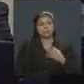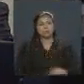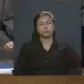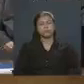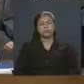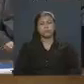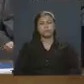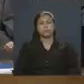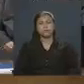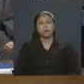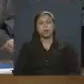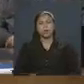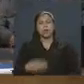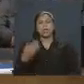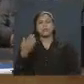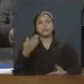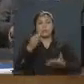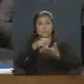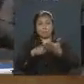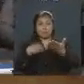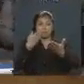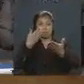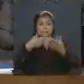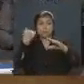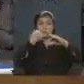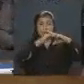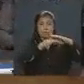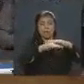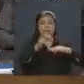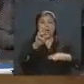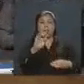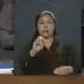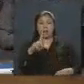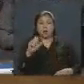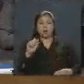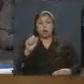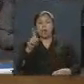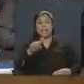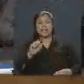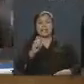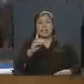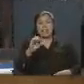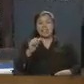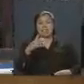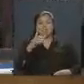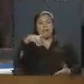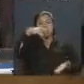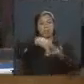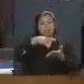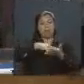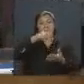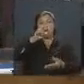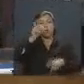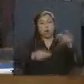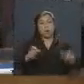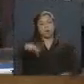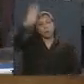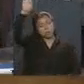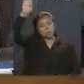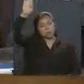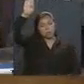Se enviarán los oficios por usted solicitado, diputado Raúl Saldívar, con la adhesión de los parlamentarios que estamos levantando la mano.